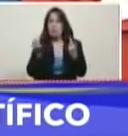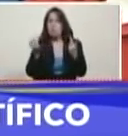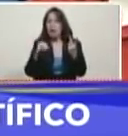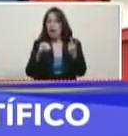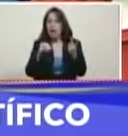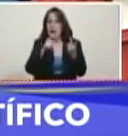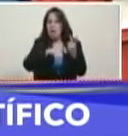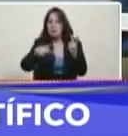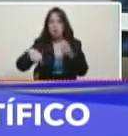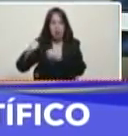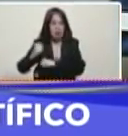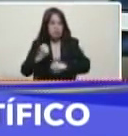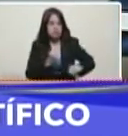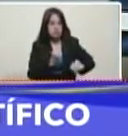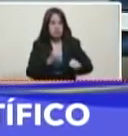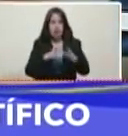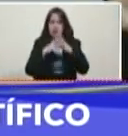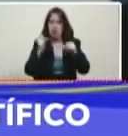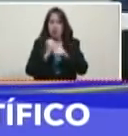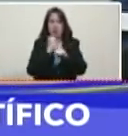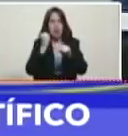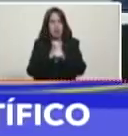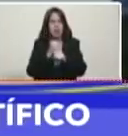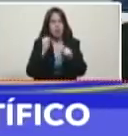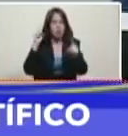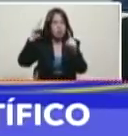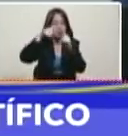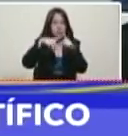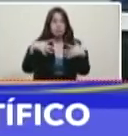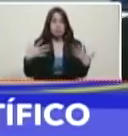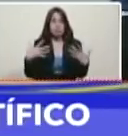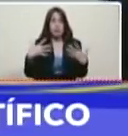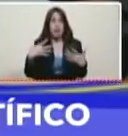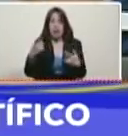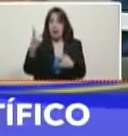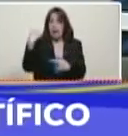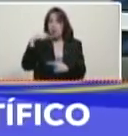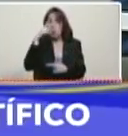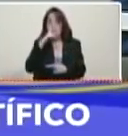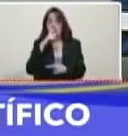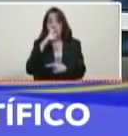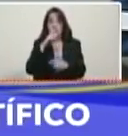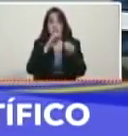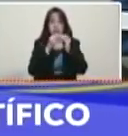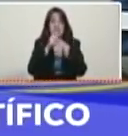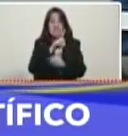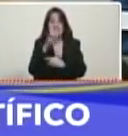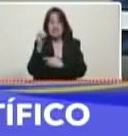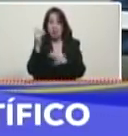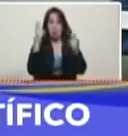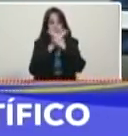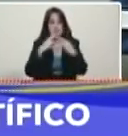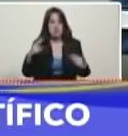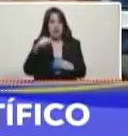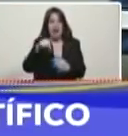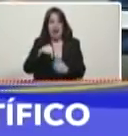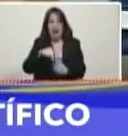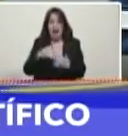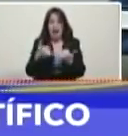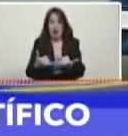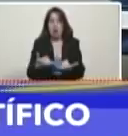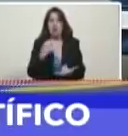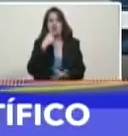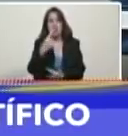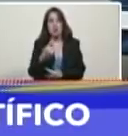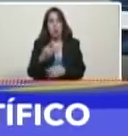personal de la maternidad, y nosotros el año pasado prometimos que en un año reparábamos 100 equipos. En este momento yo le digo